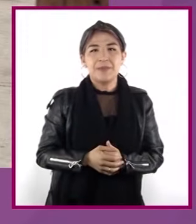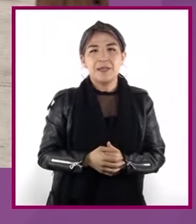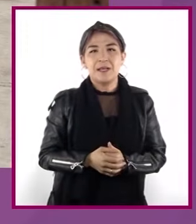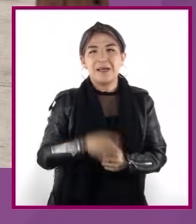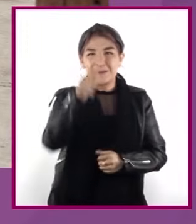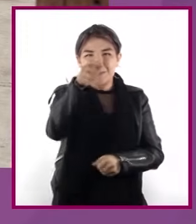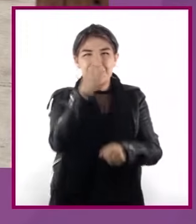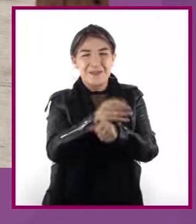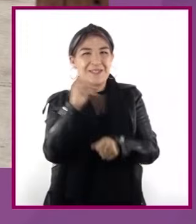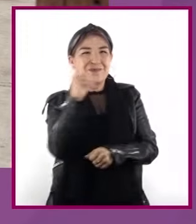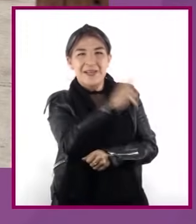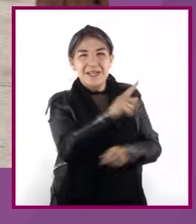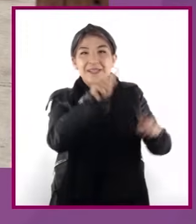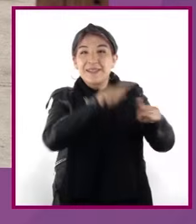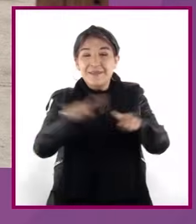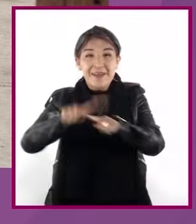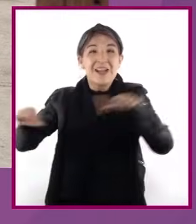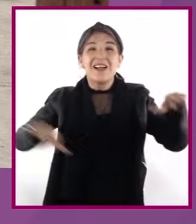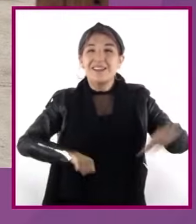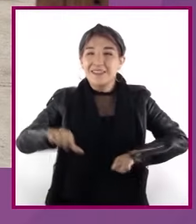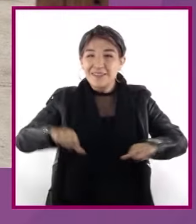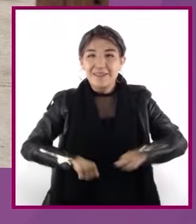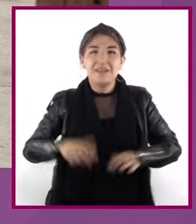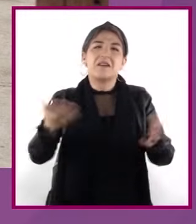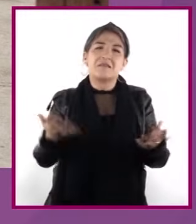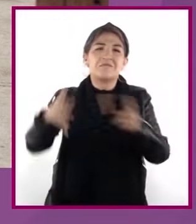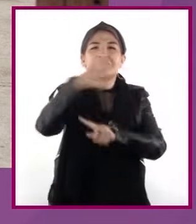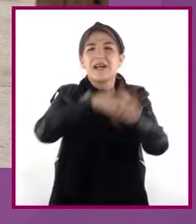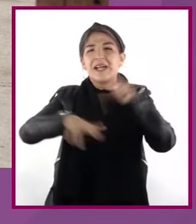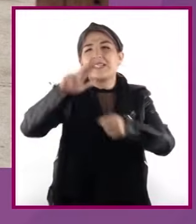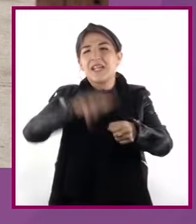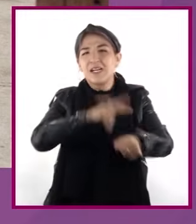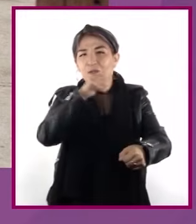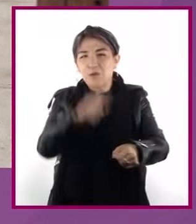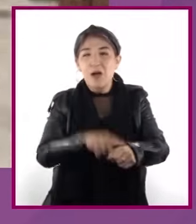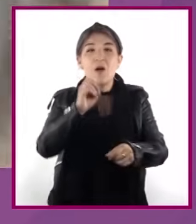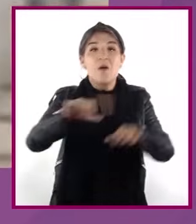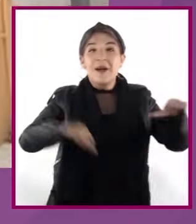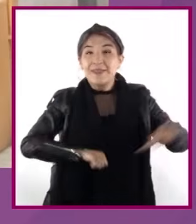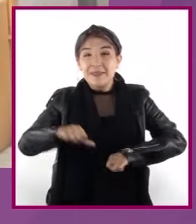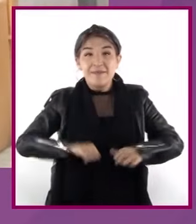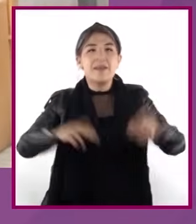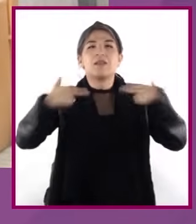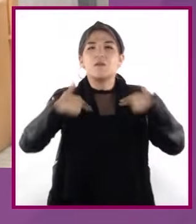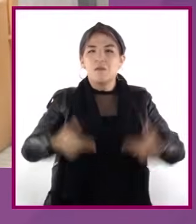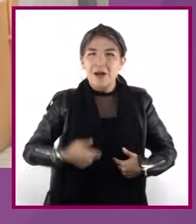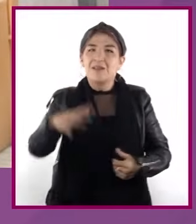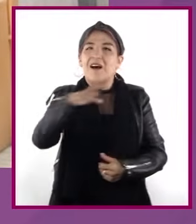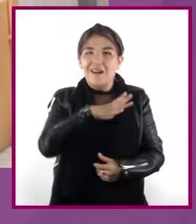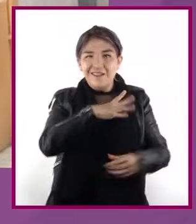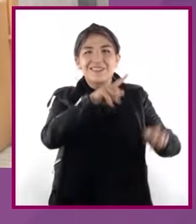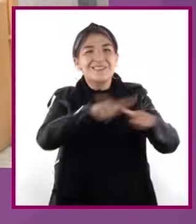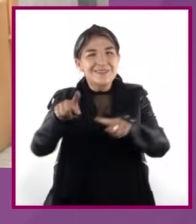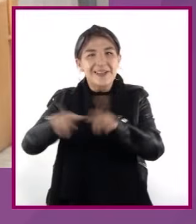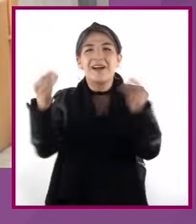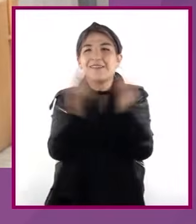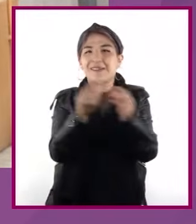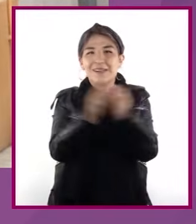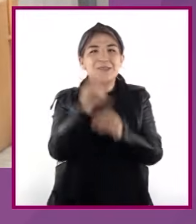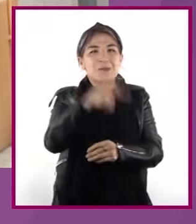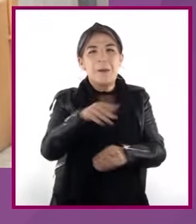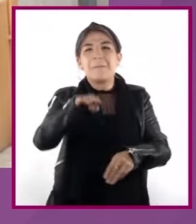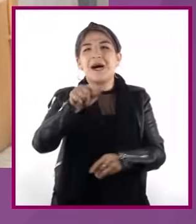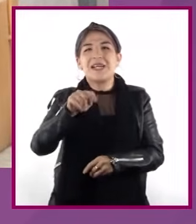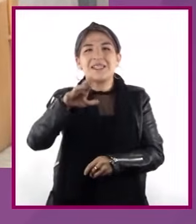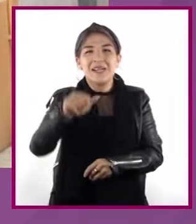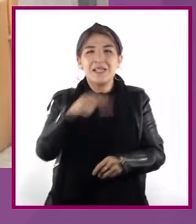Como viste, en muchas situaciones cotidianas, ya sea de la naturaleza o actividades humanas, se presentan diferentes cambios de estado de agregación